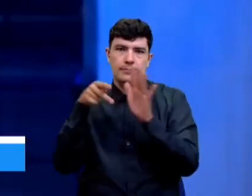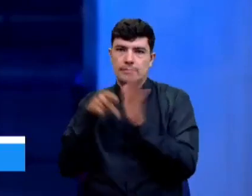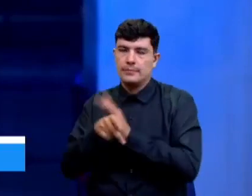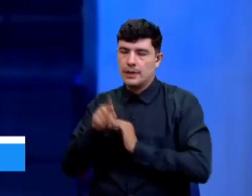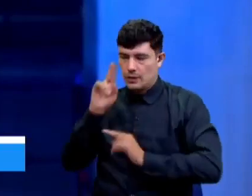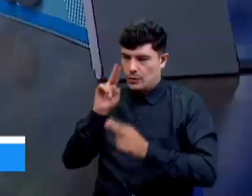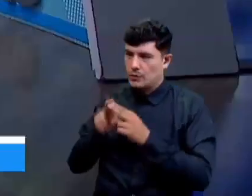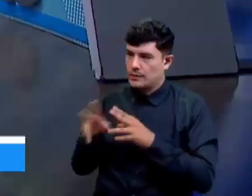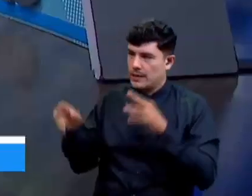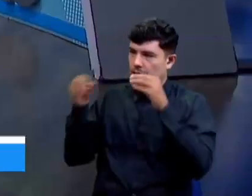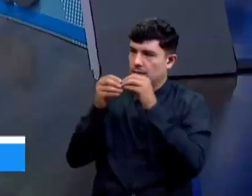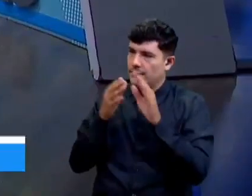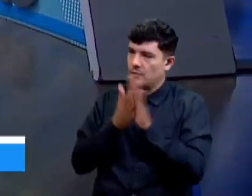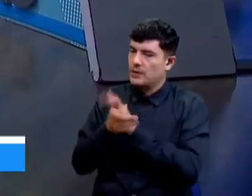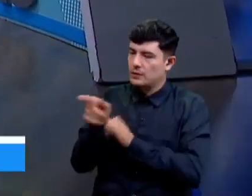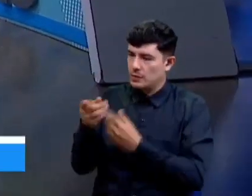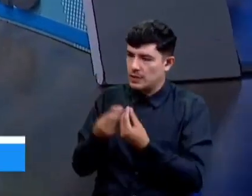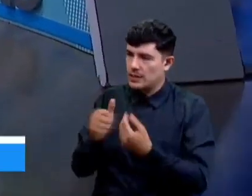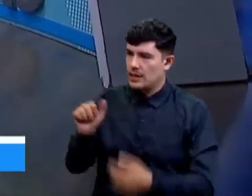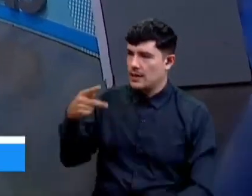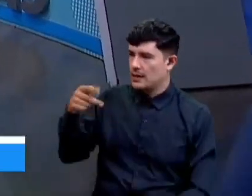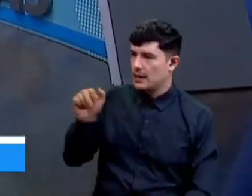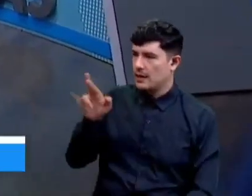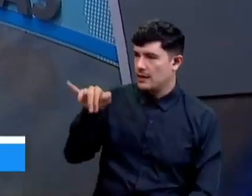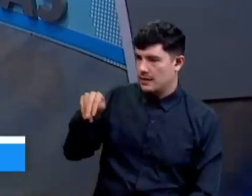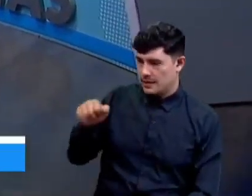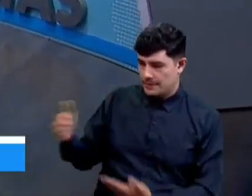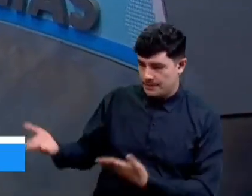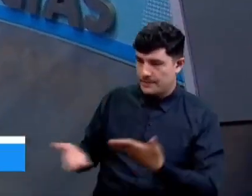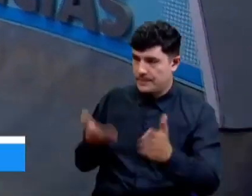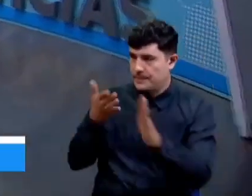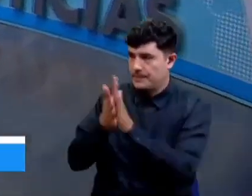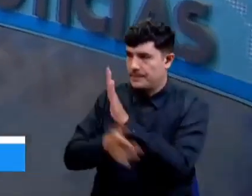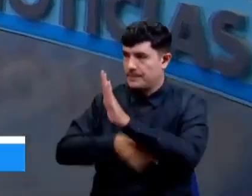este caso. Adelante con los detalles.